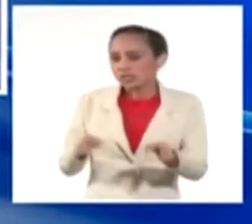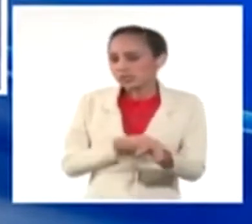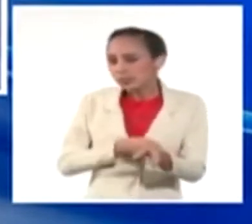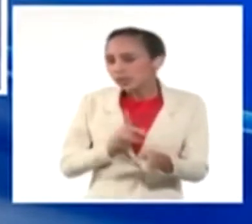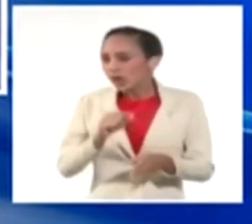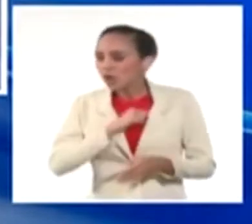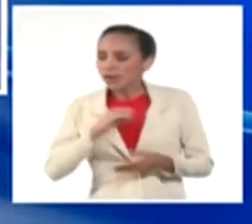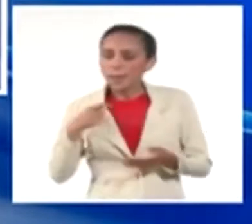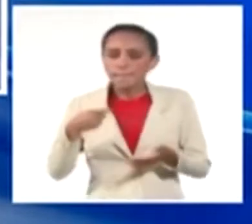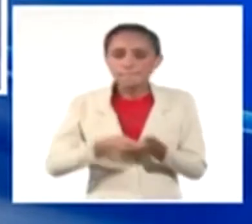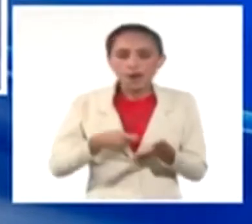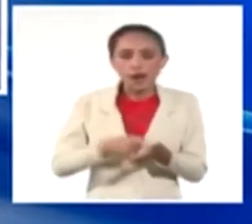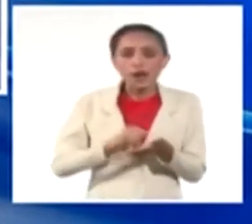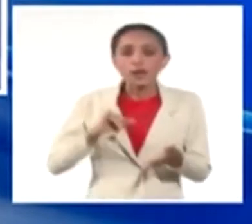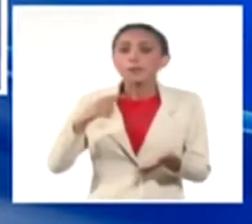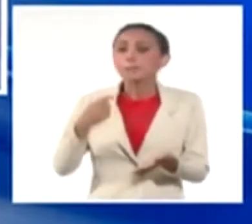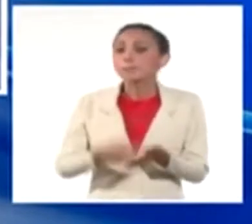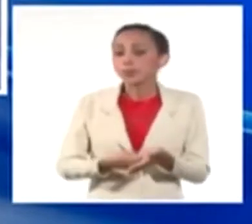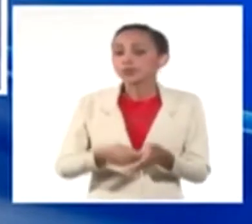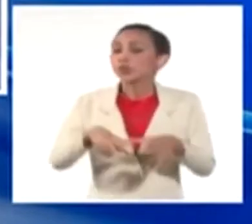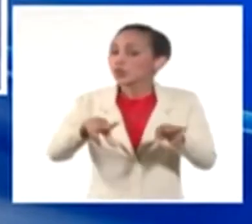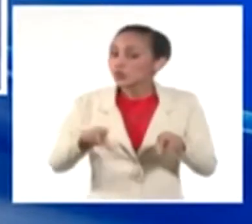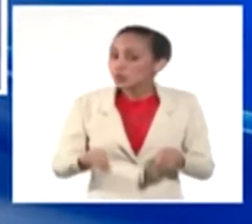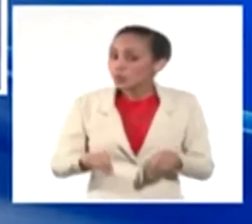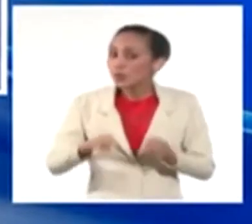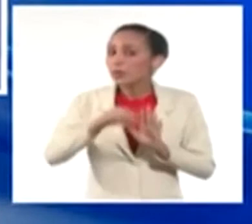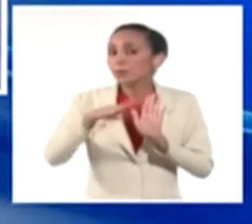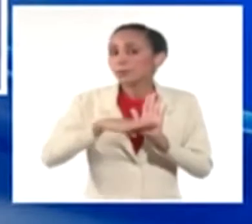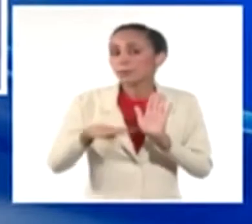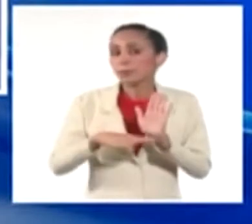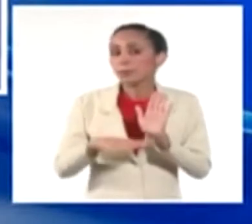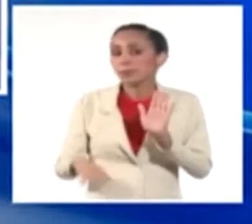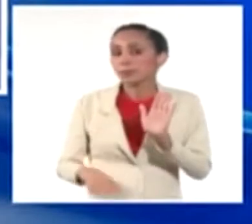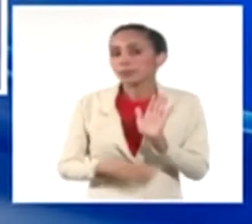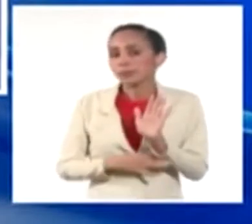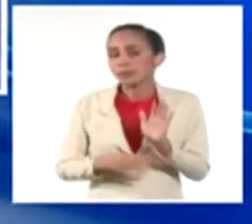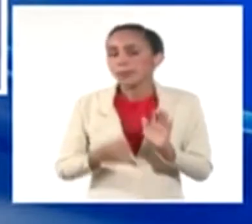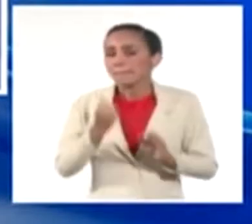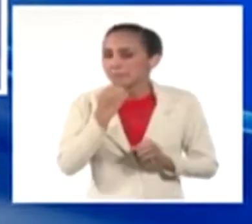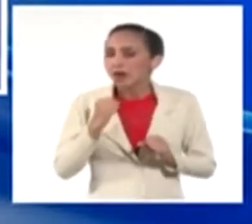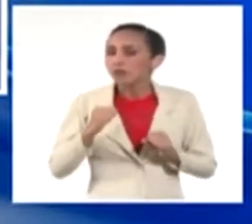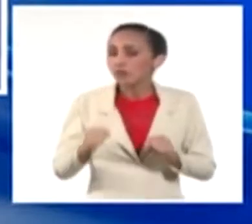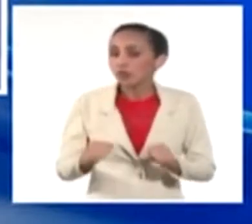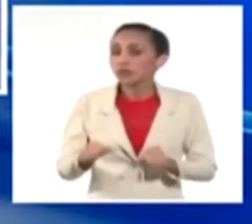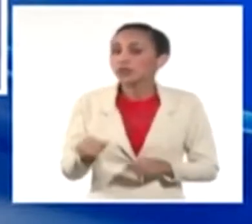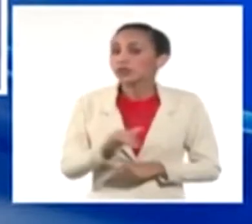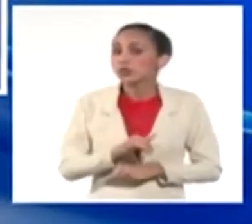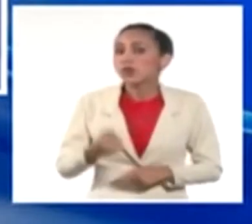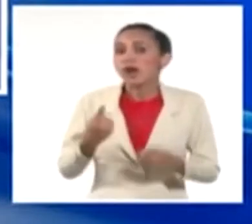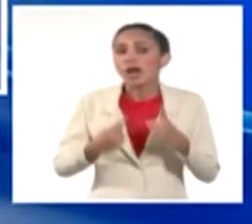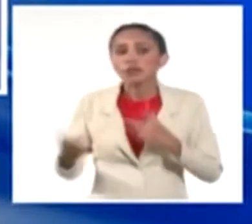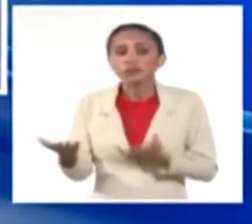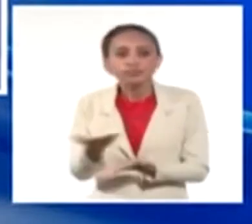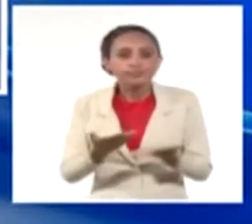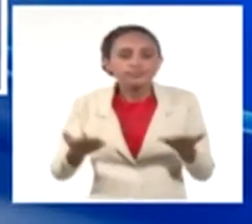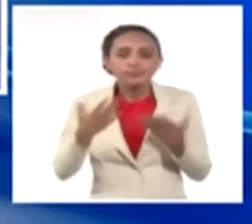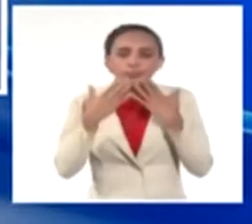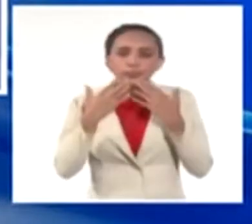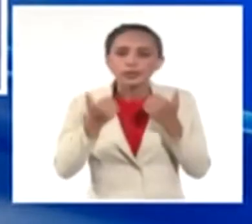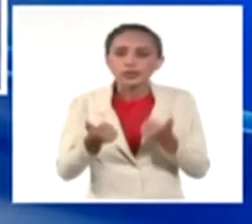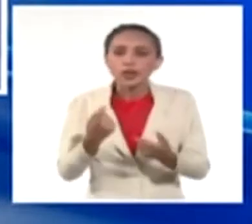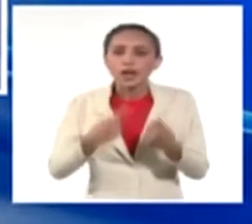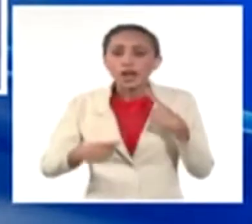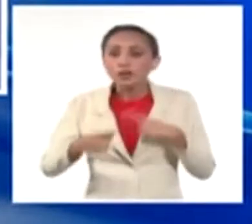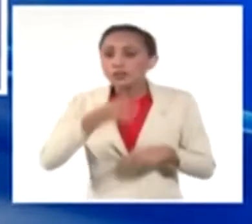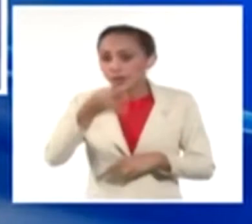fiscal, aplicando nuevos procederes más dinámicos, oportunos, con acciones que se detallan en